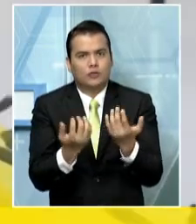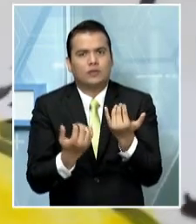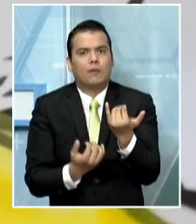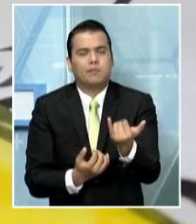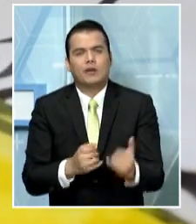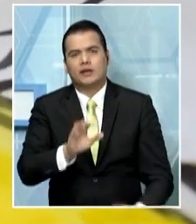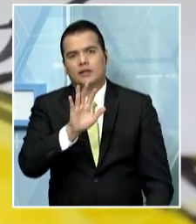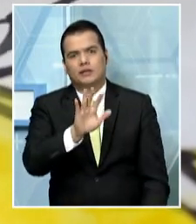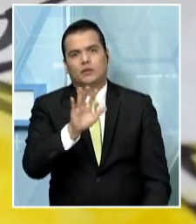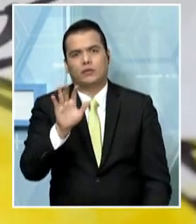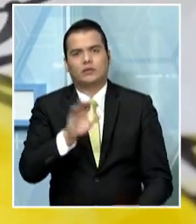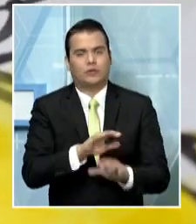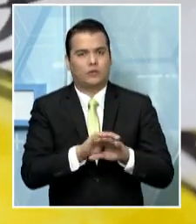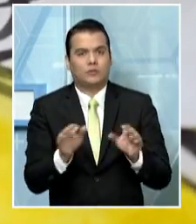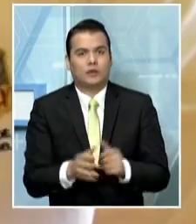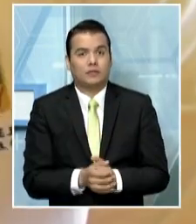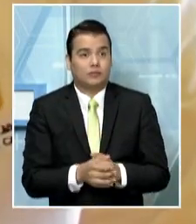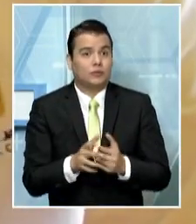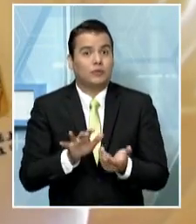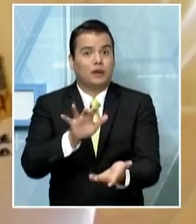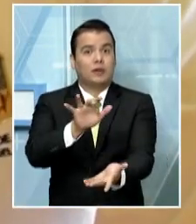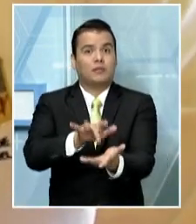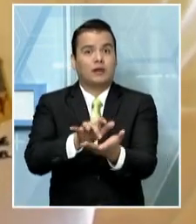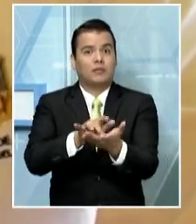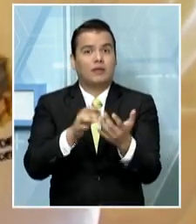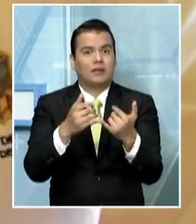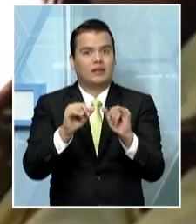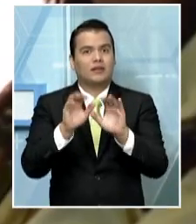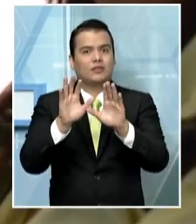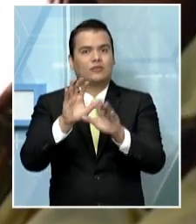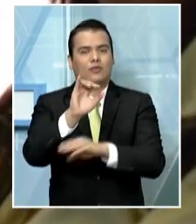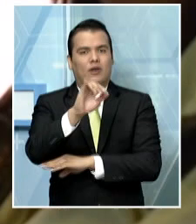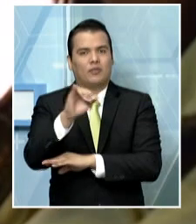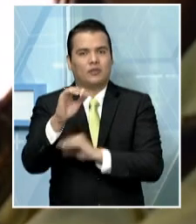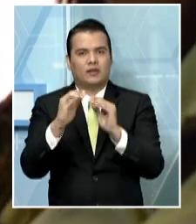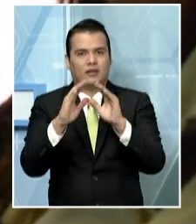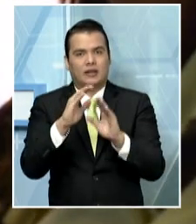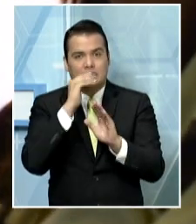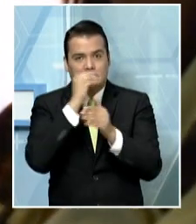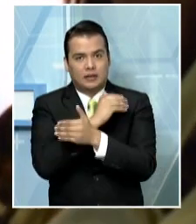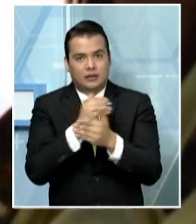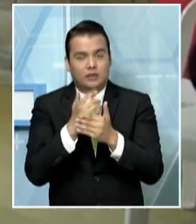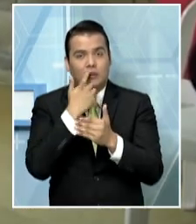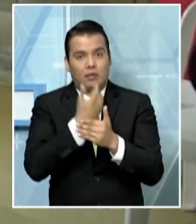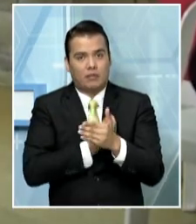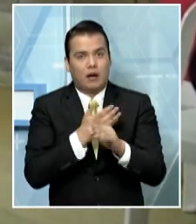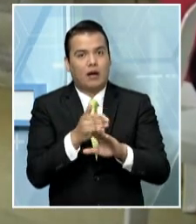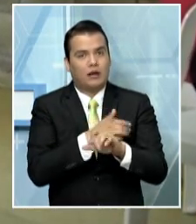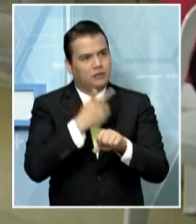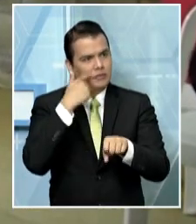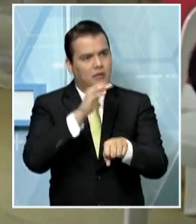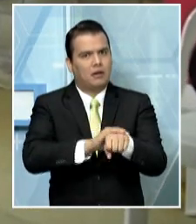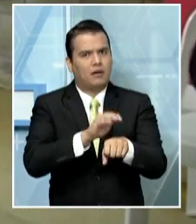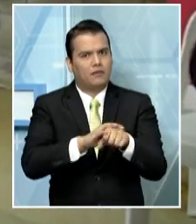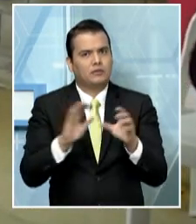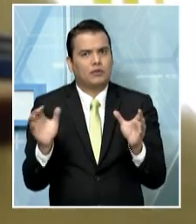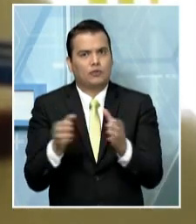aquí. Para que los pequeños pudieran regresar al CDI del Rodeo en Jamundí, los padres de familia certificaron